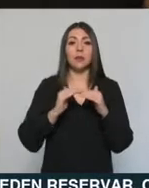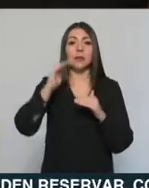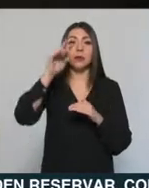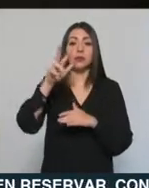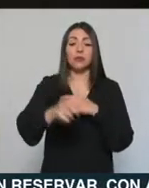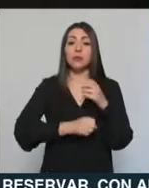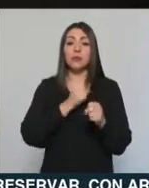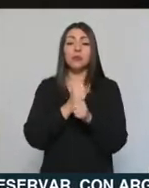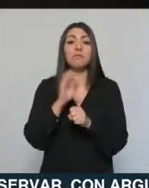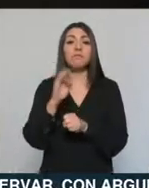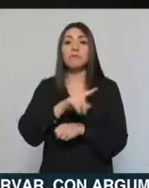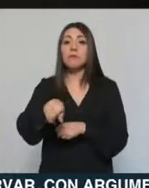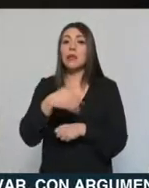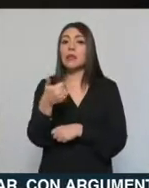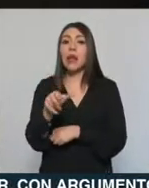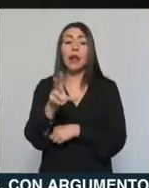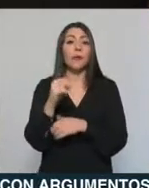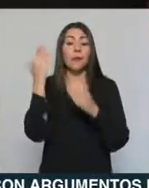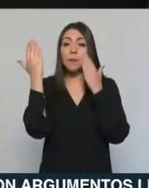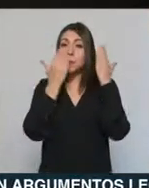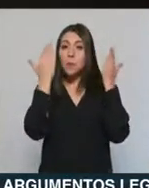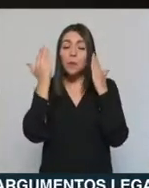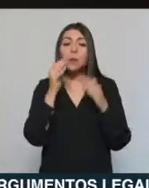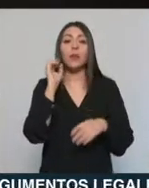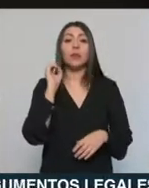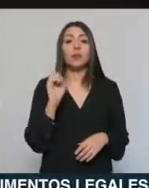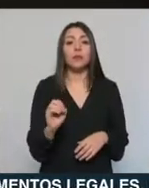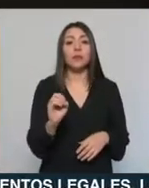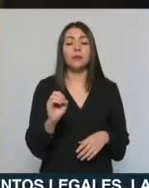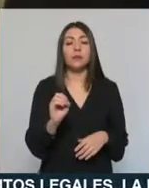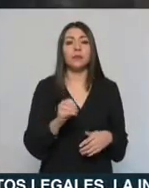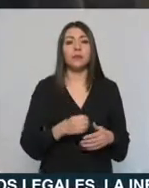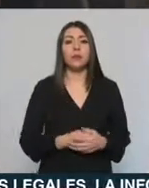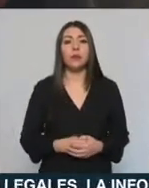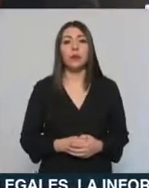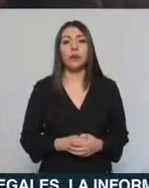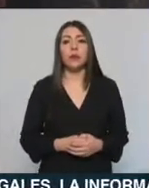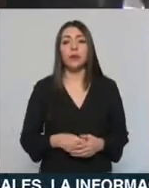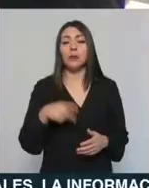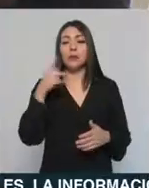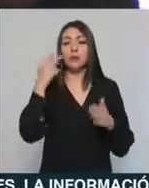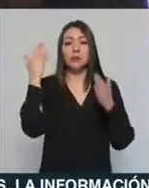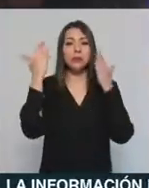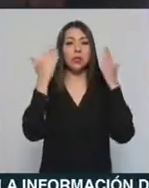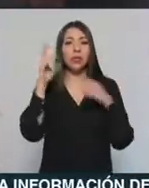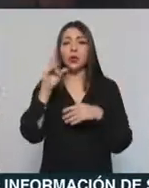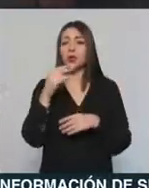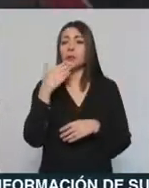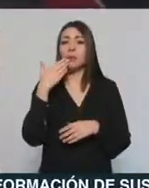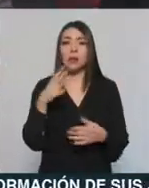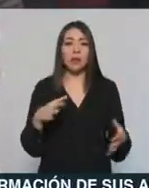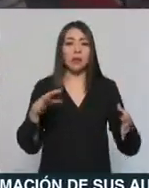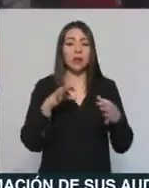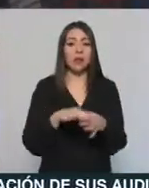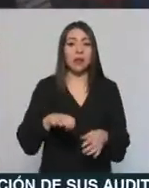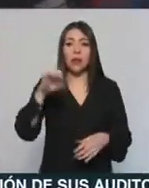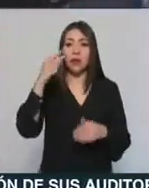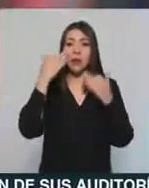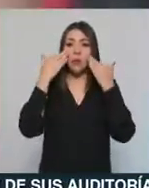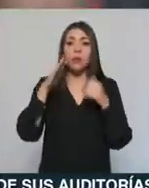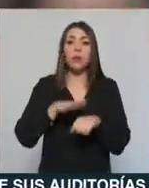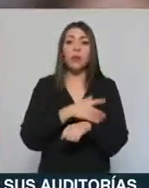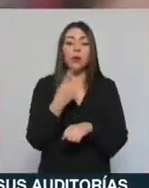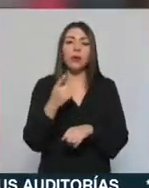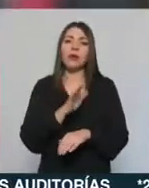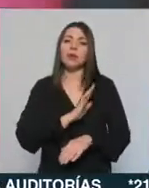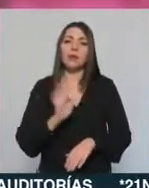ya no se encuentran estudiando o no son el grado de estudios ya no es acorde a su edad y no hay una justificación, ya es